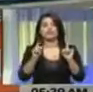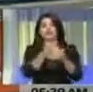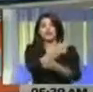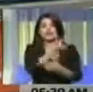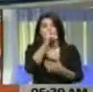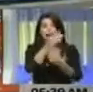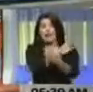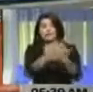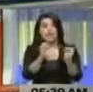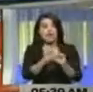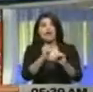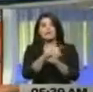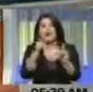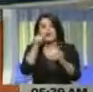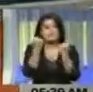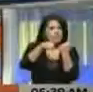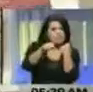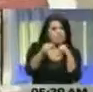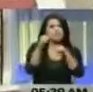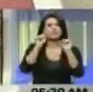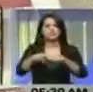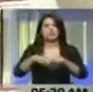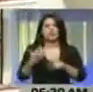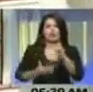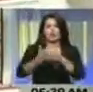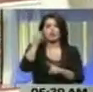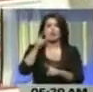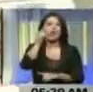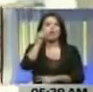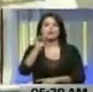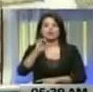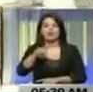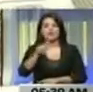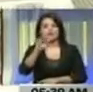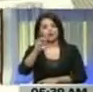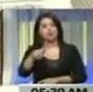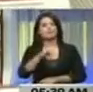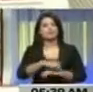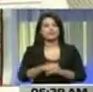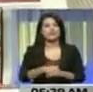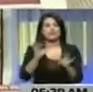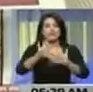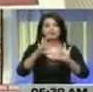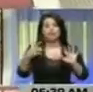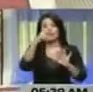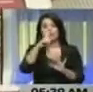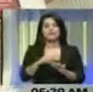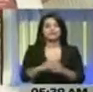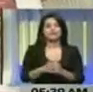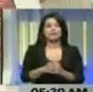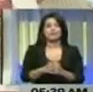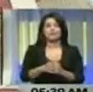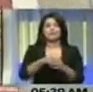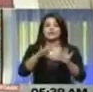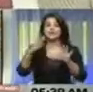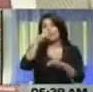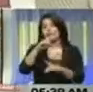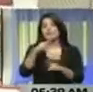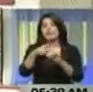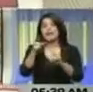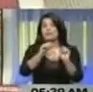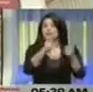años rompió el día de ayer el señor Joel Finol, apenas 19 años de edad y aparte, él comenzó el ciclo